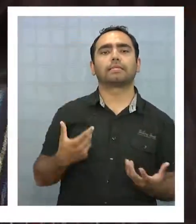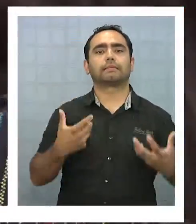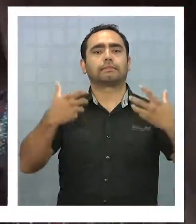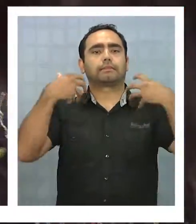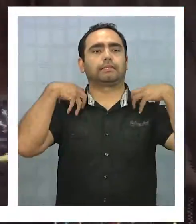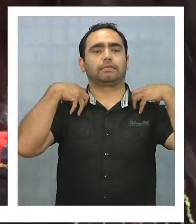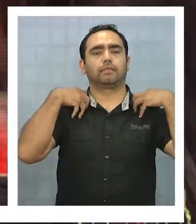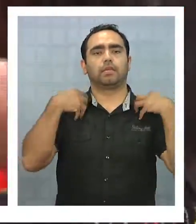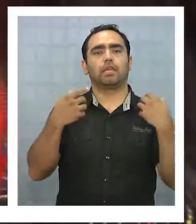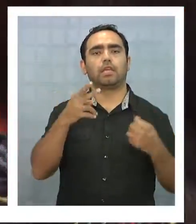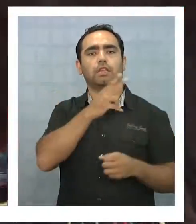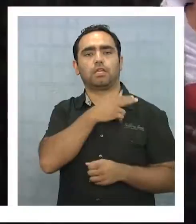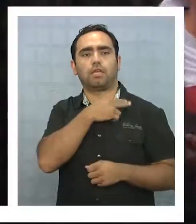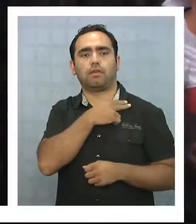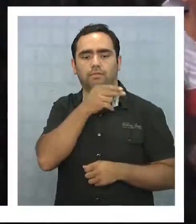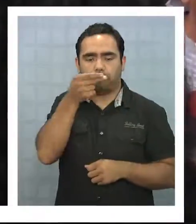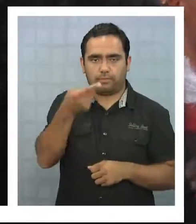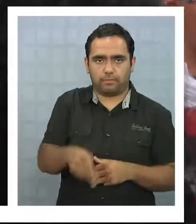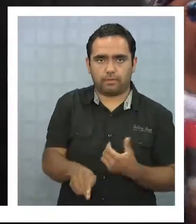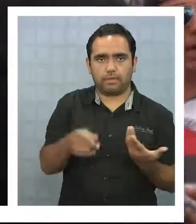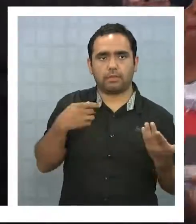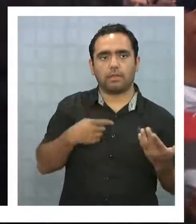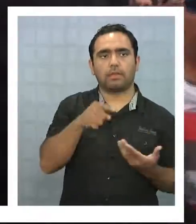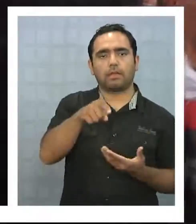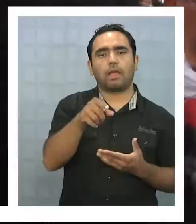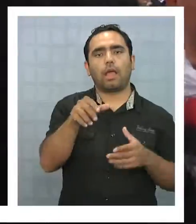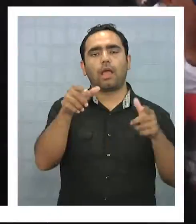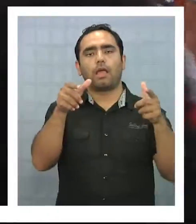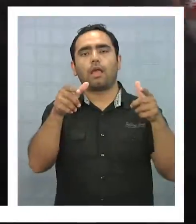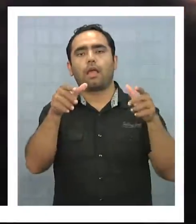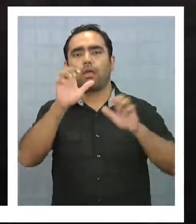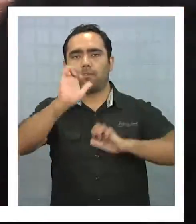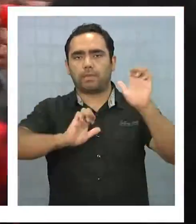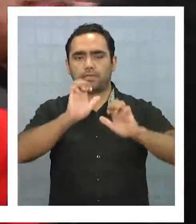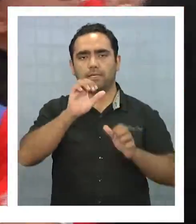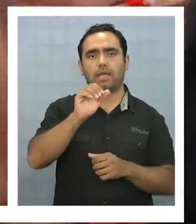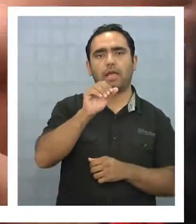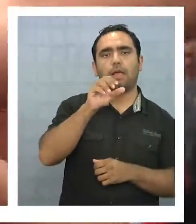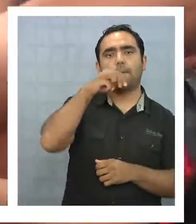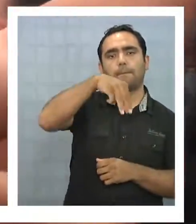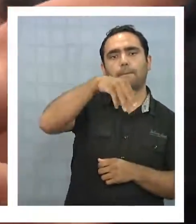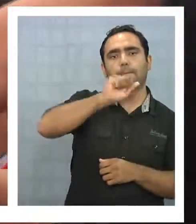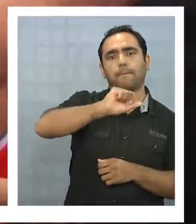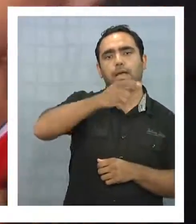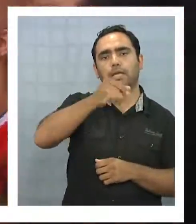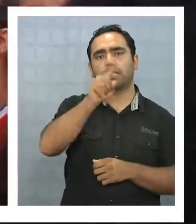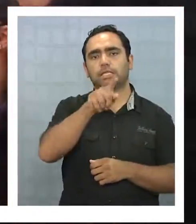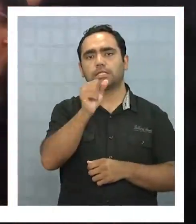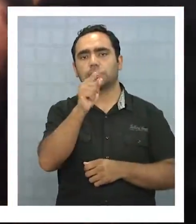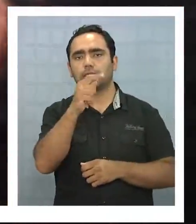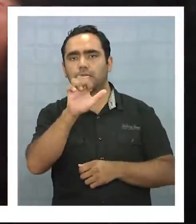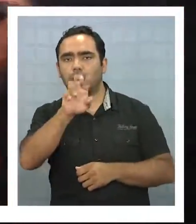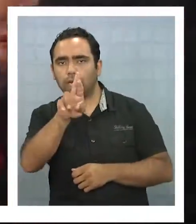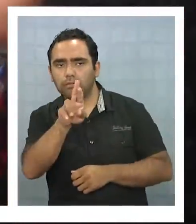como jefe local durante 4 años en la extinta AFP Magister, contradictorio por decirlo